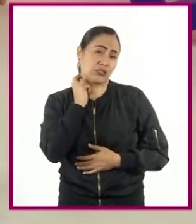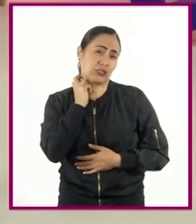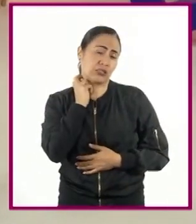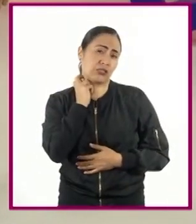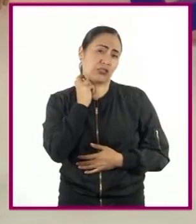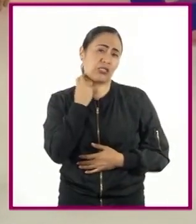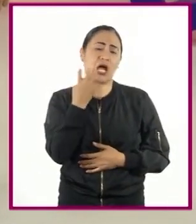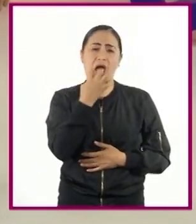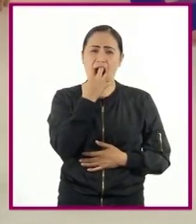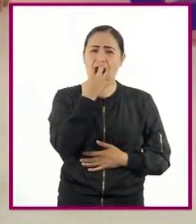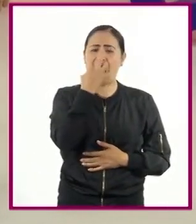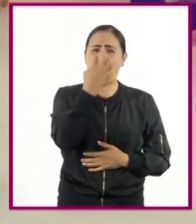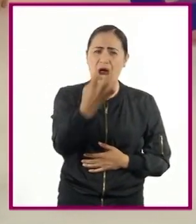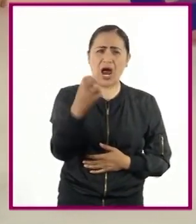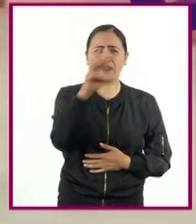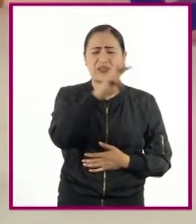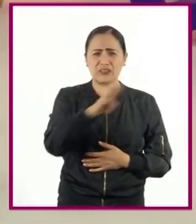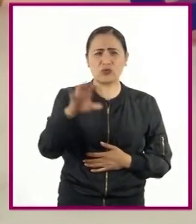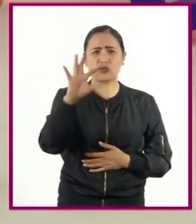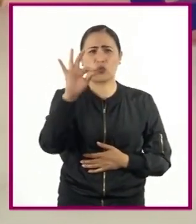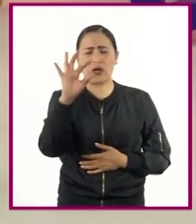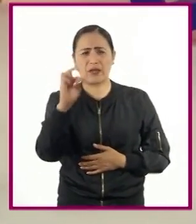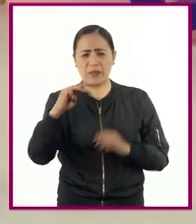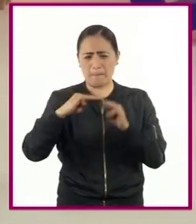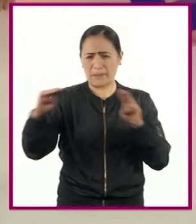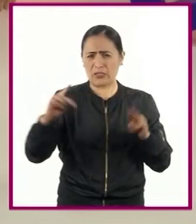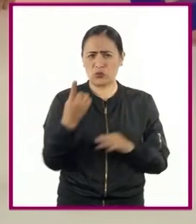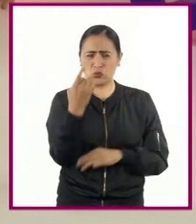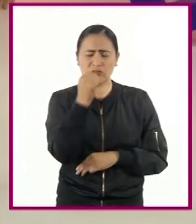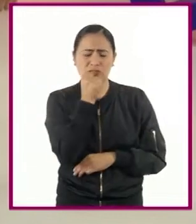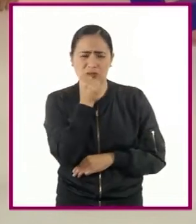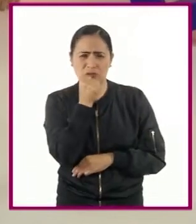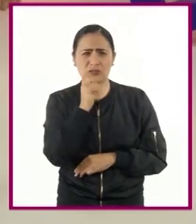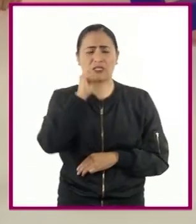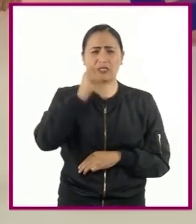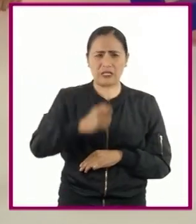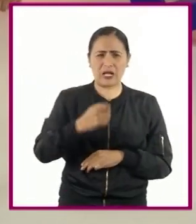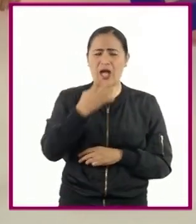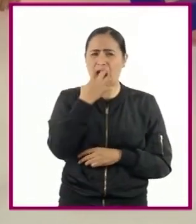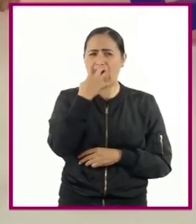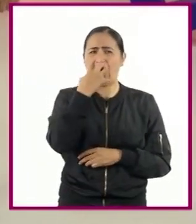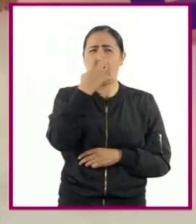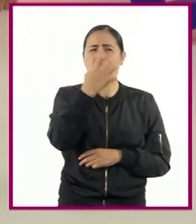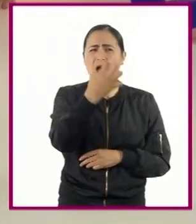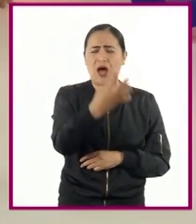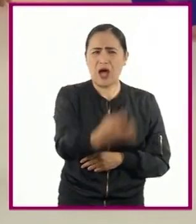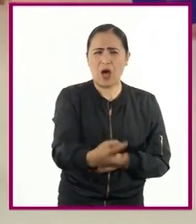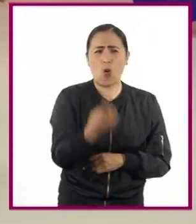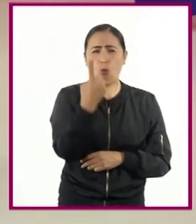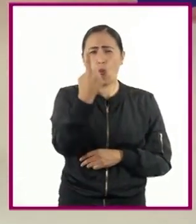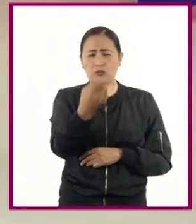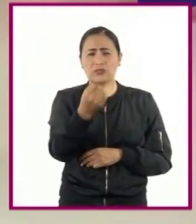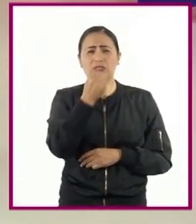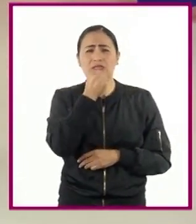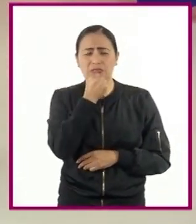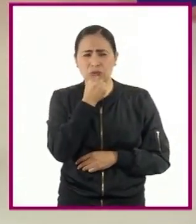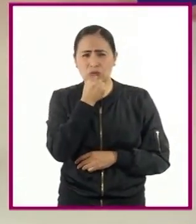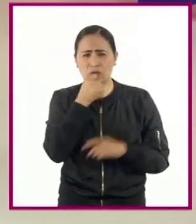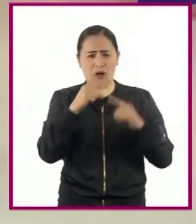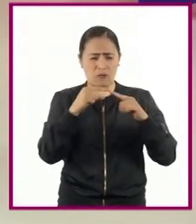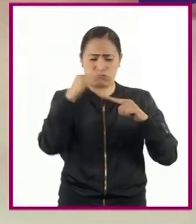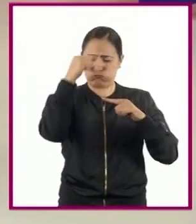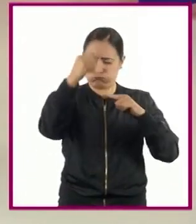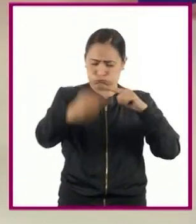a 340 metros por segundo. Como quien dice, la señal del murciélago se tardaría un poco más de un segundo en darle la